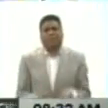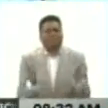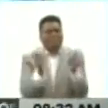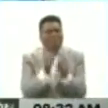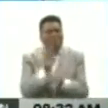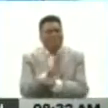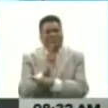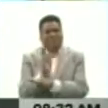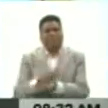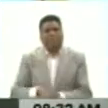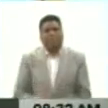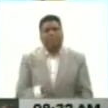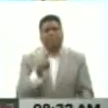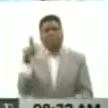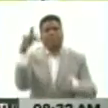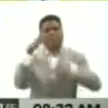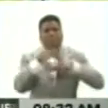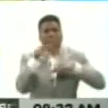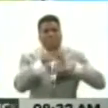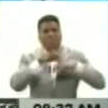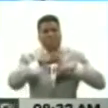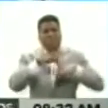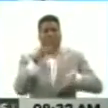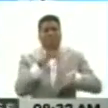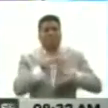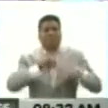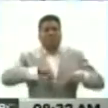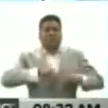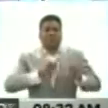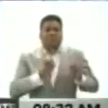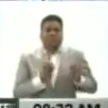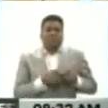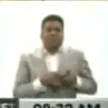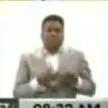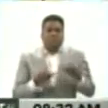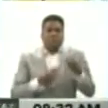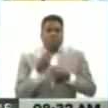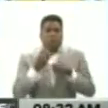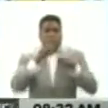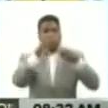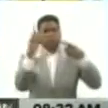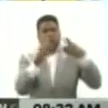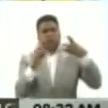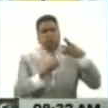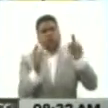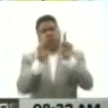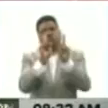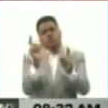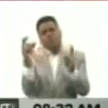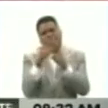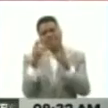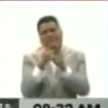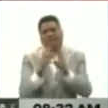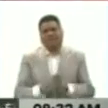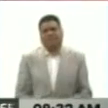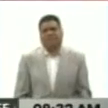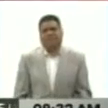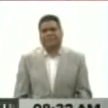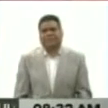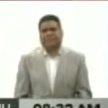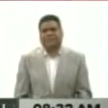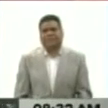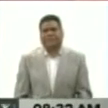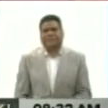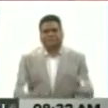brevemente... Tú fuiste tocado por el comandante. ¿Qué significa? ¿Cómo lo puedes describir en una frase al comandante Chávez? El comandante Chávez para